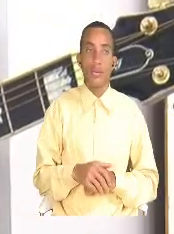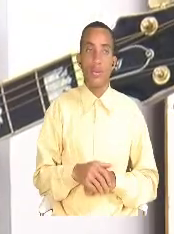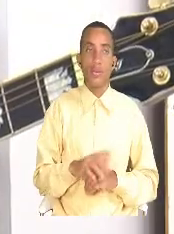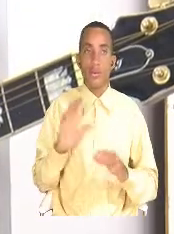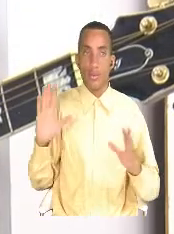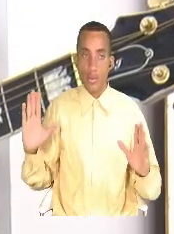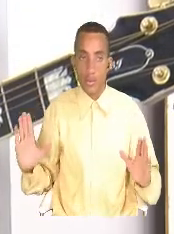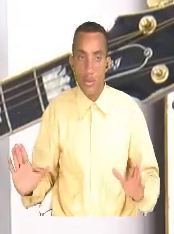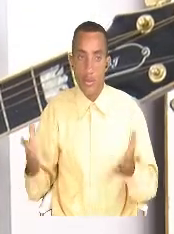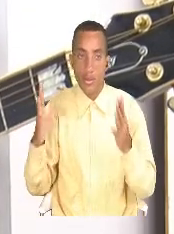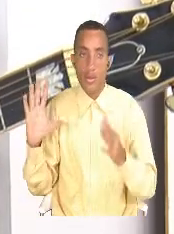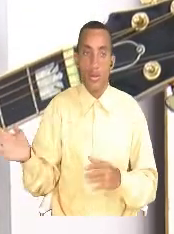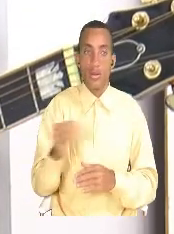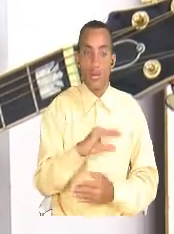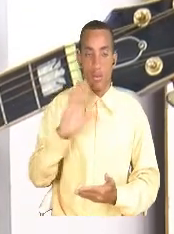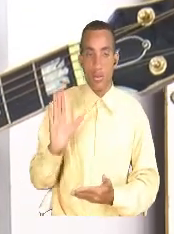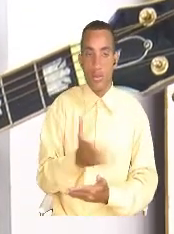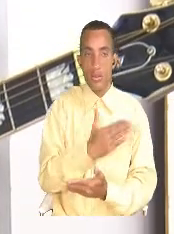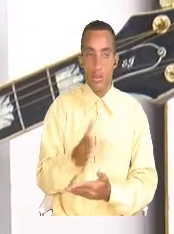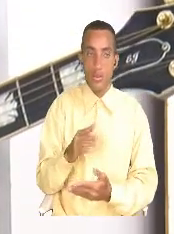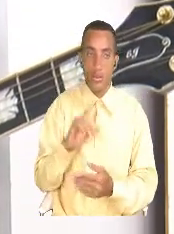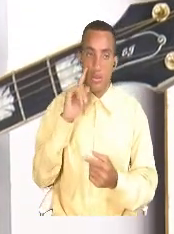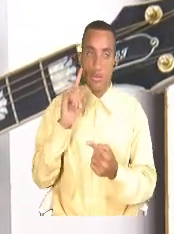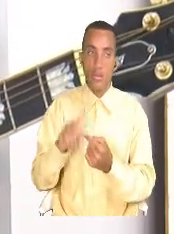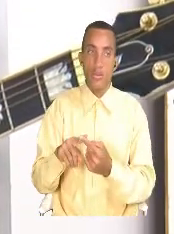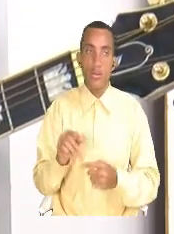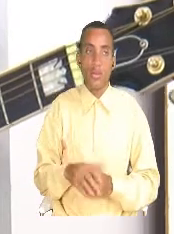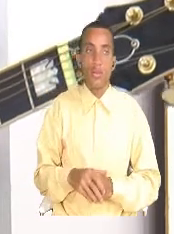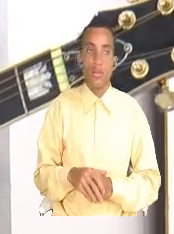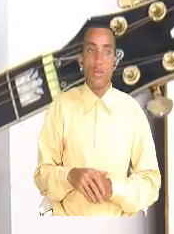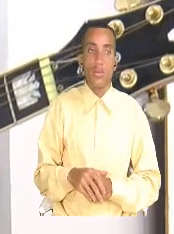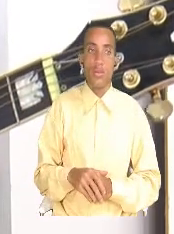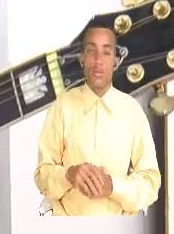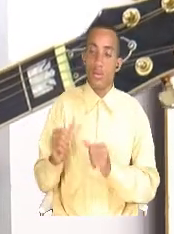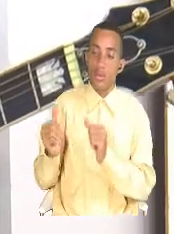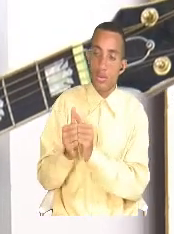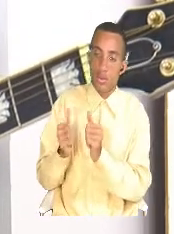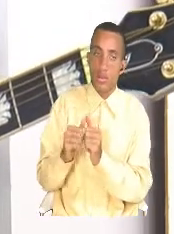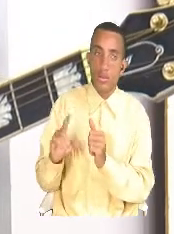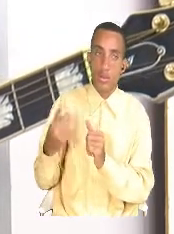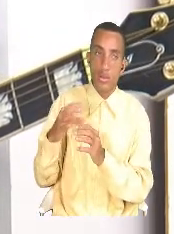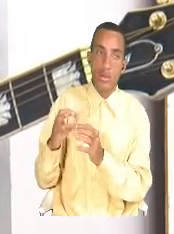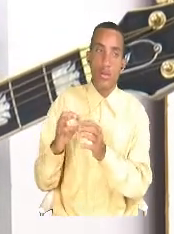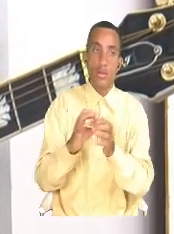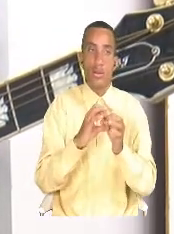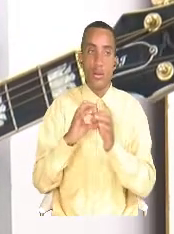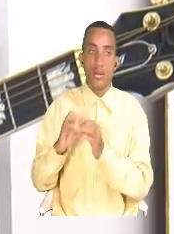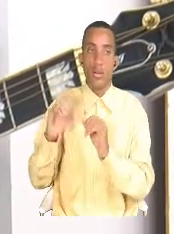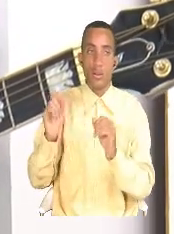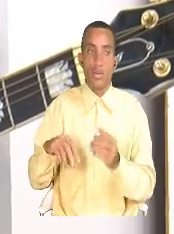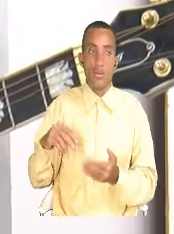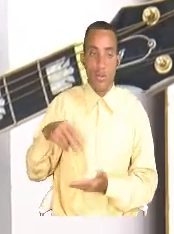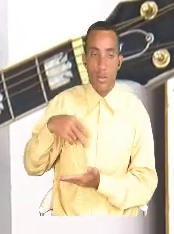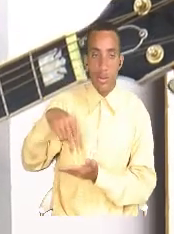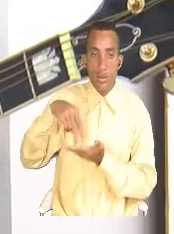incentivando a los músicos que hagan parte de esta iniciativa, porque juntos es que logramos hacer también estos conciertos